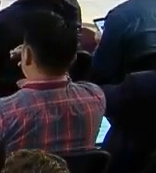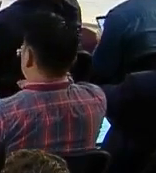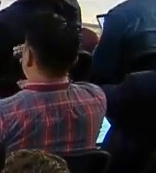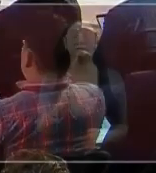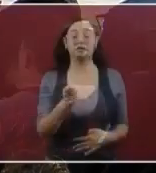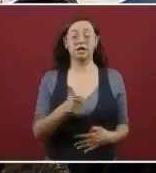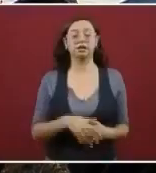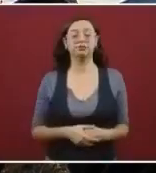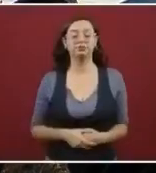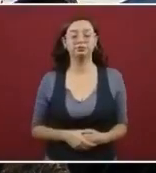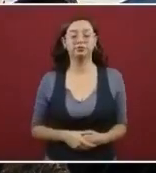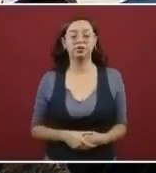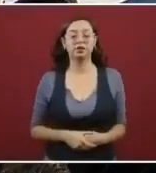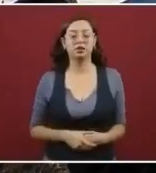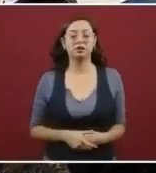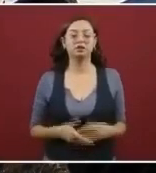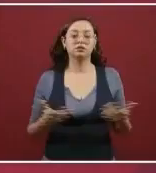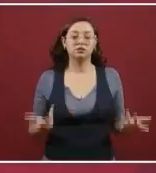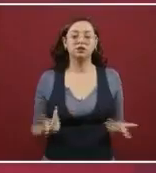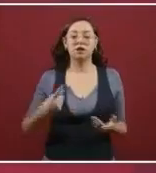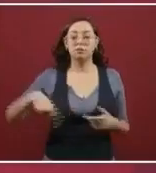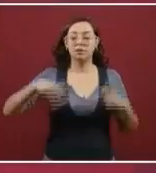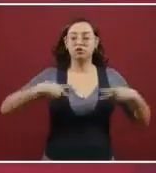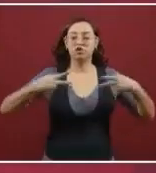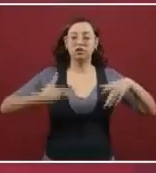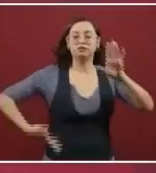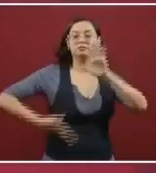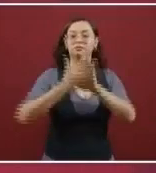que van a Estados Unidos.